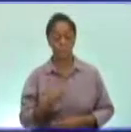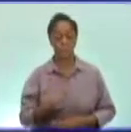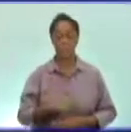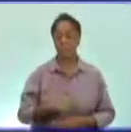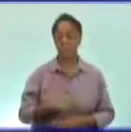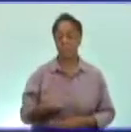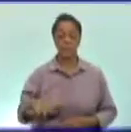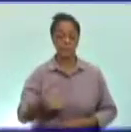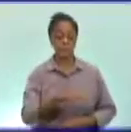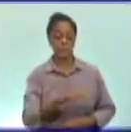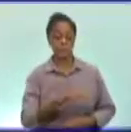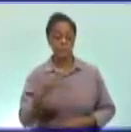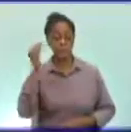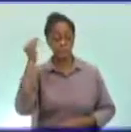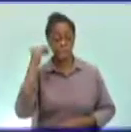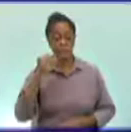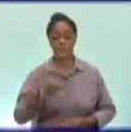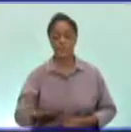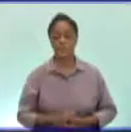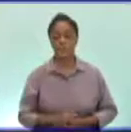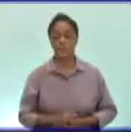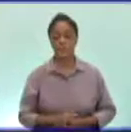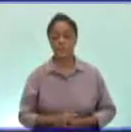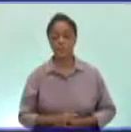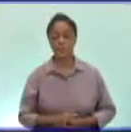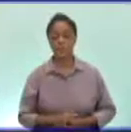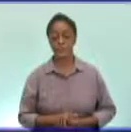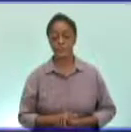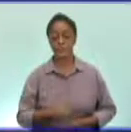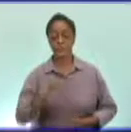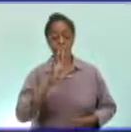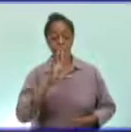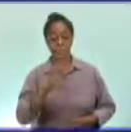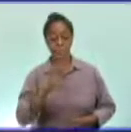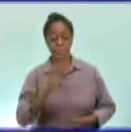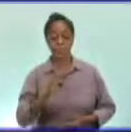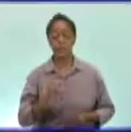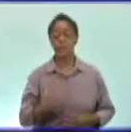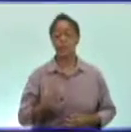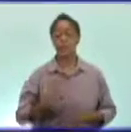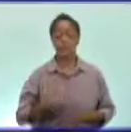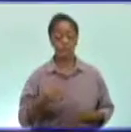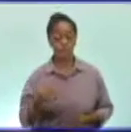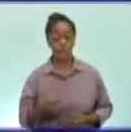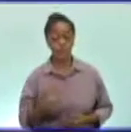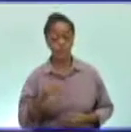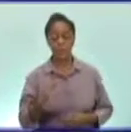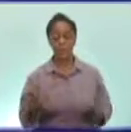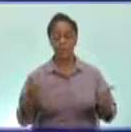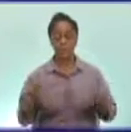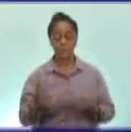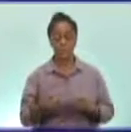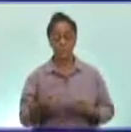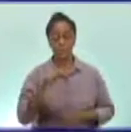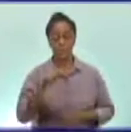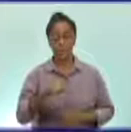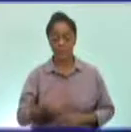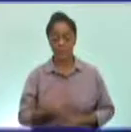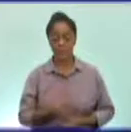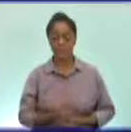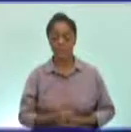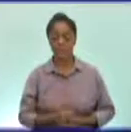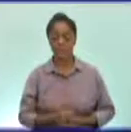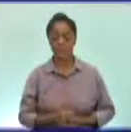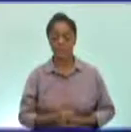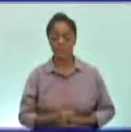que todos conozcan. Son 5 reinos, los cuales vamos a resumir ahora